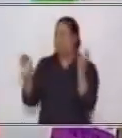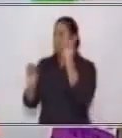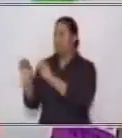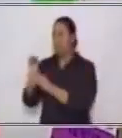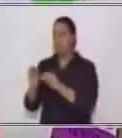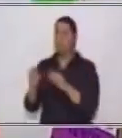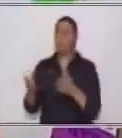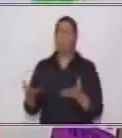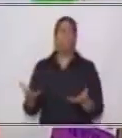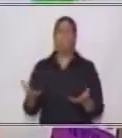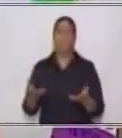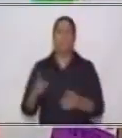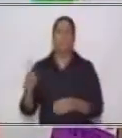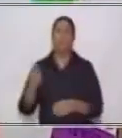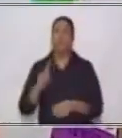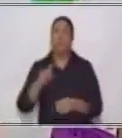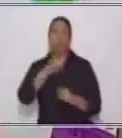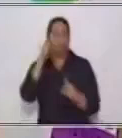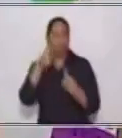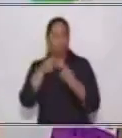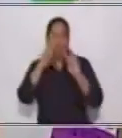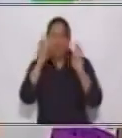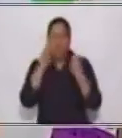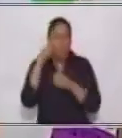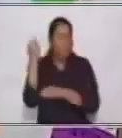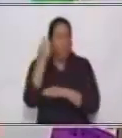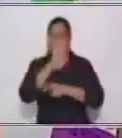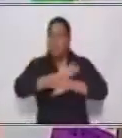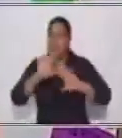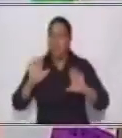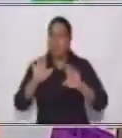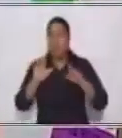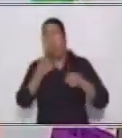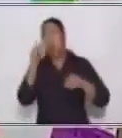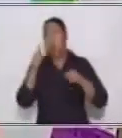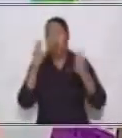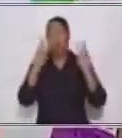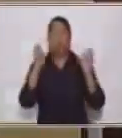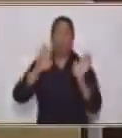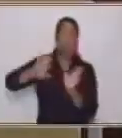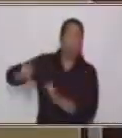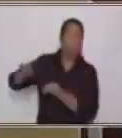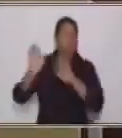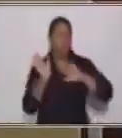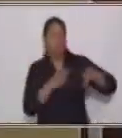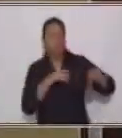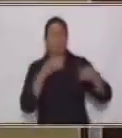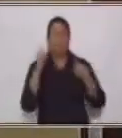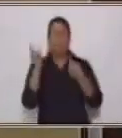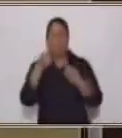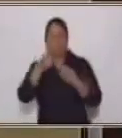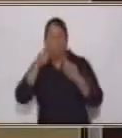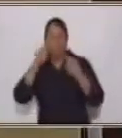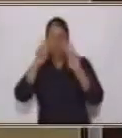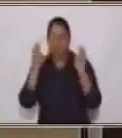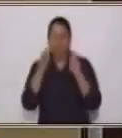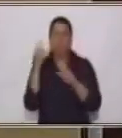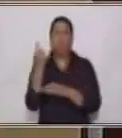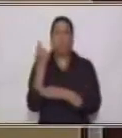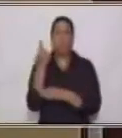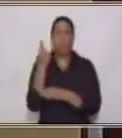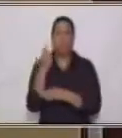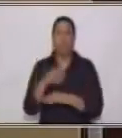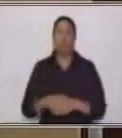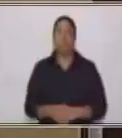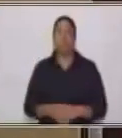relacionen con mi exposición. Y por último, sí debe motivar a reflexionar. Como te indiqué, las conclusiones